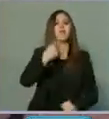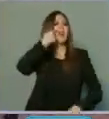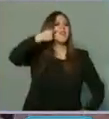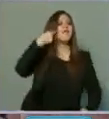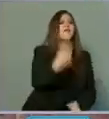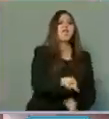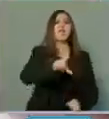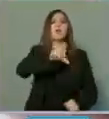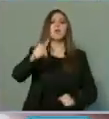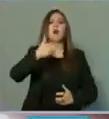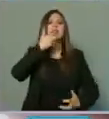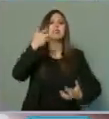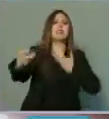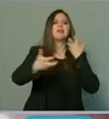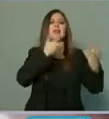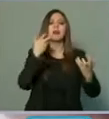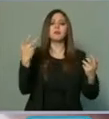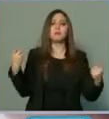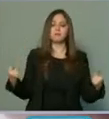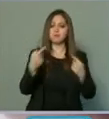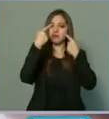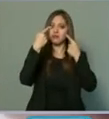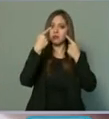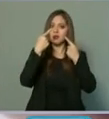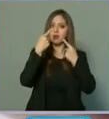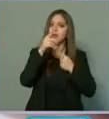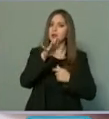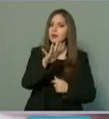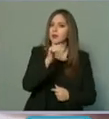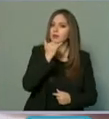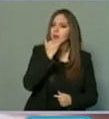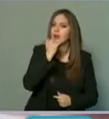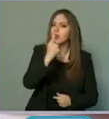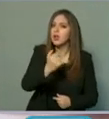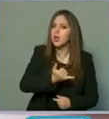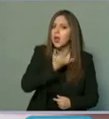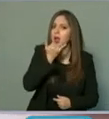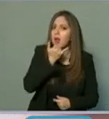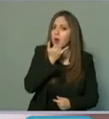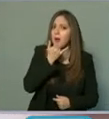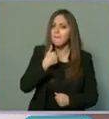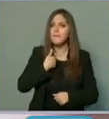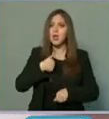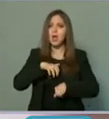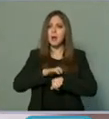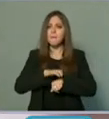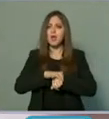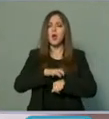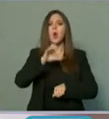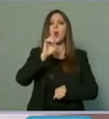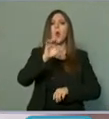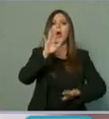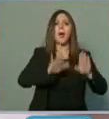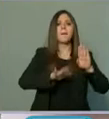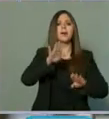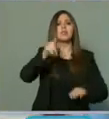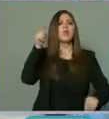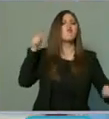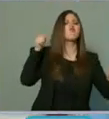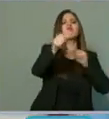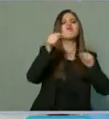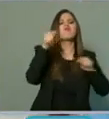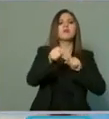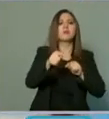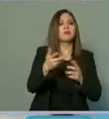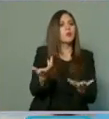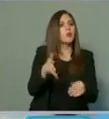insultos. Entonces, ¿qué realmente creemos del error? Claro. El error es nuestro amigo o nuestro enemigo y debería ser el camino